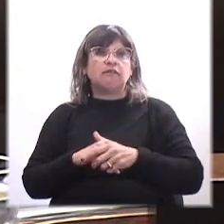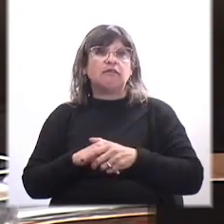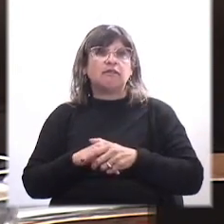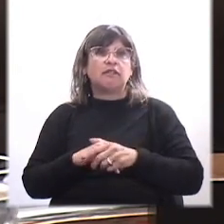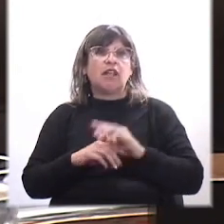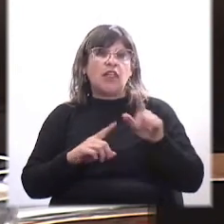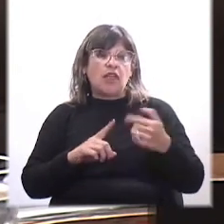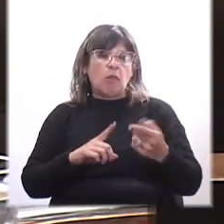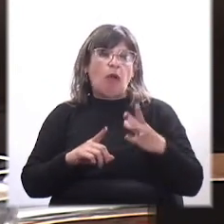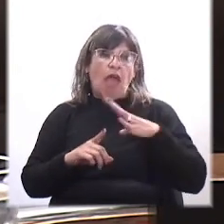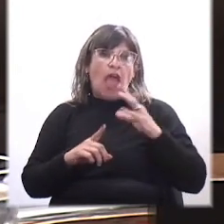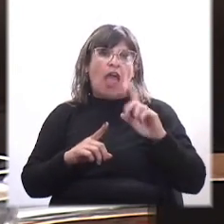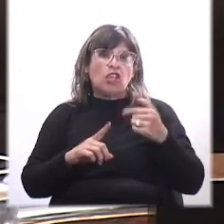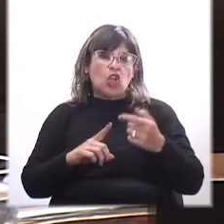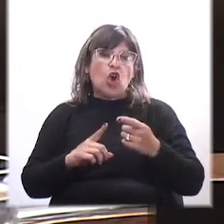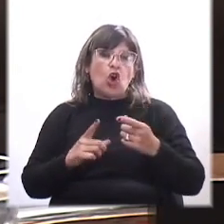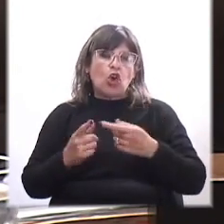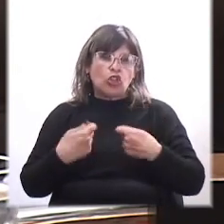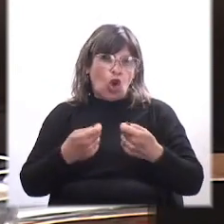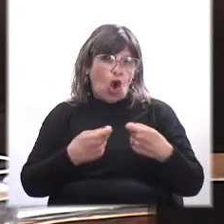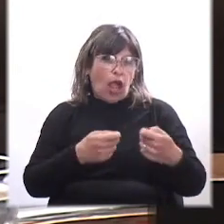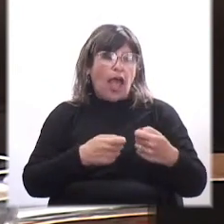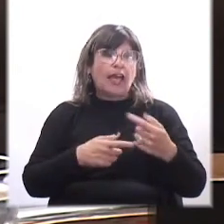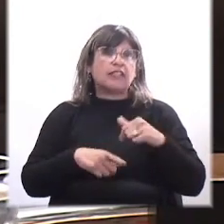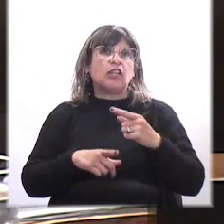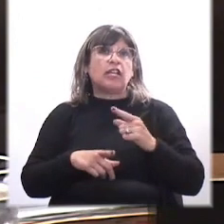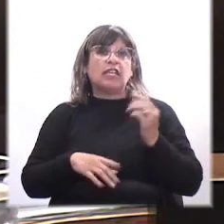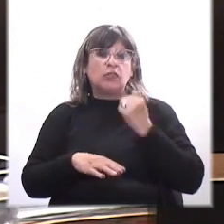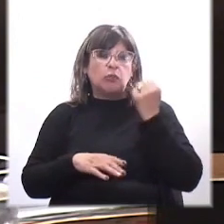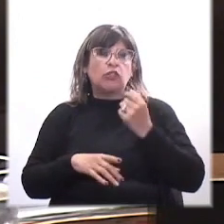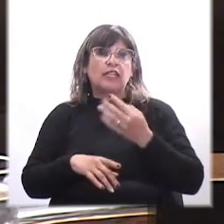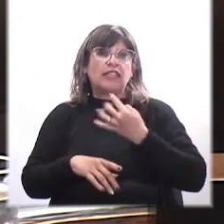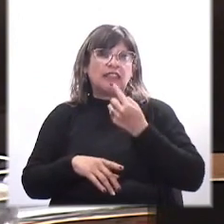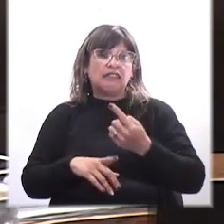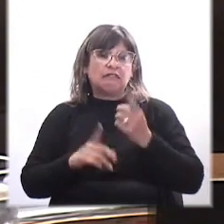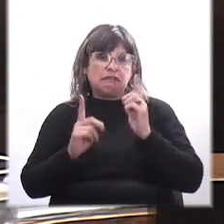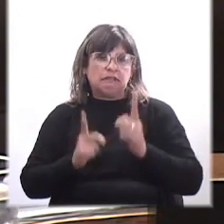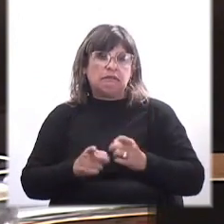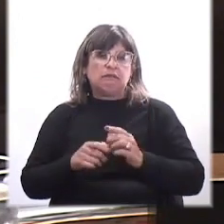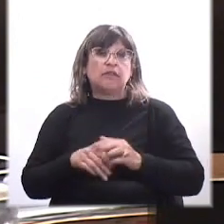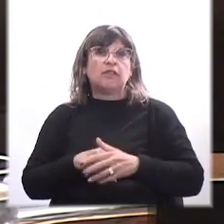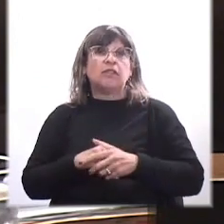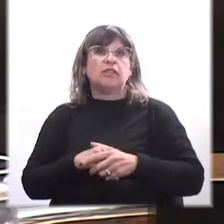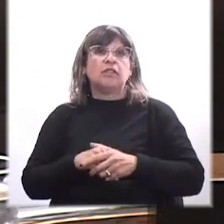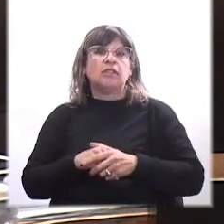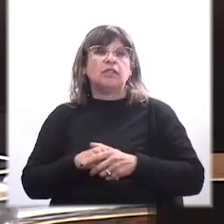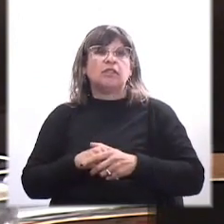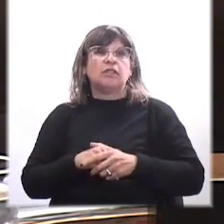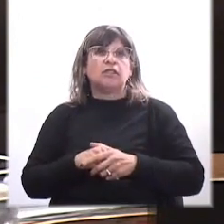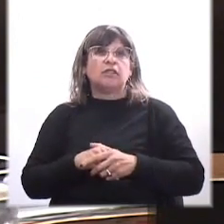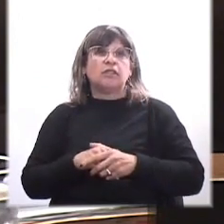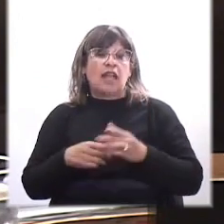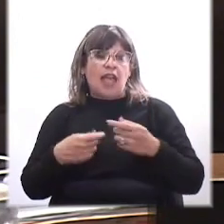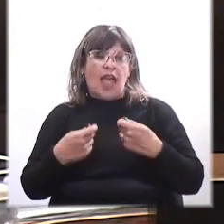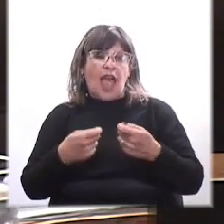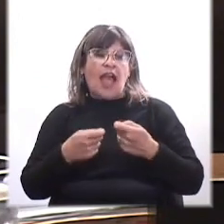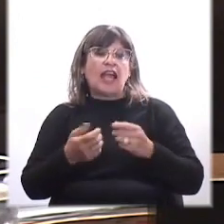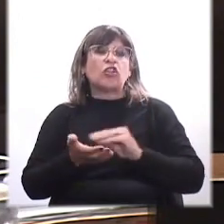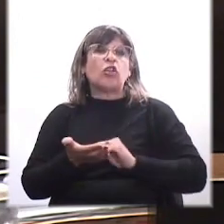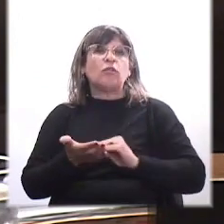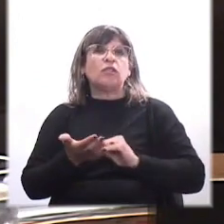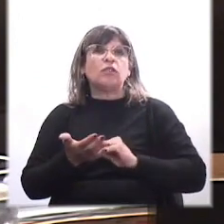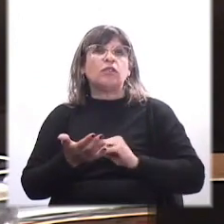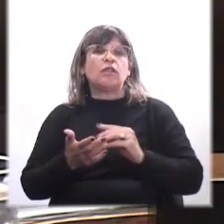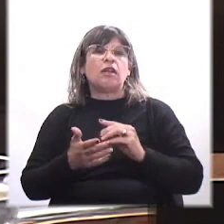Después hay otros gastos a los que se hace mención y que creo que son importantes detallar también, que en gastos de administración, por ejemplo,